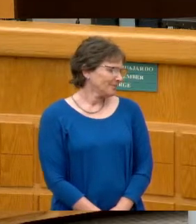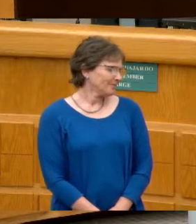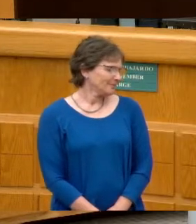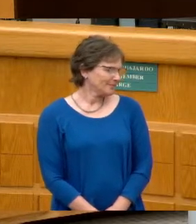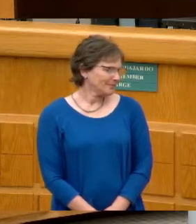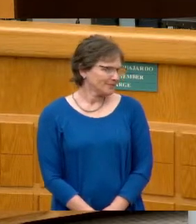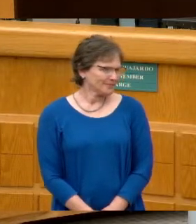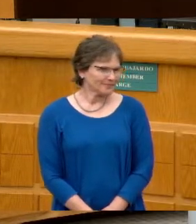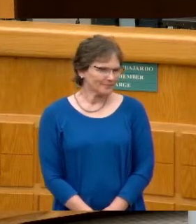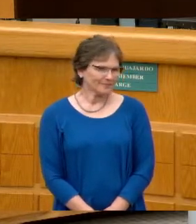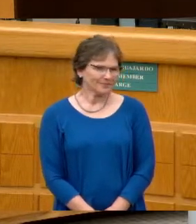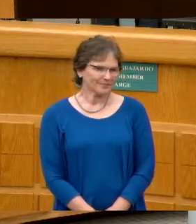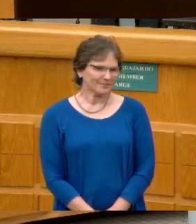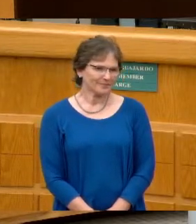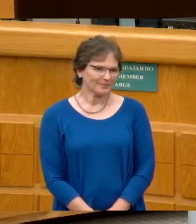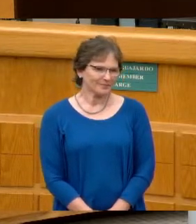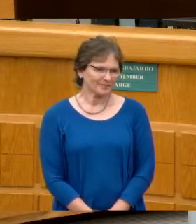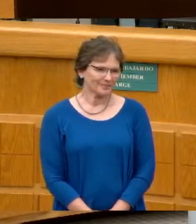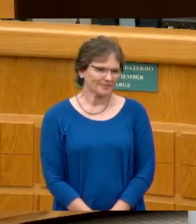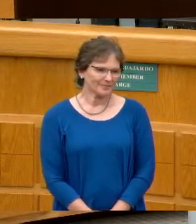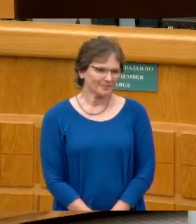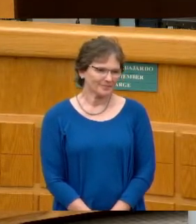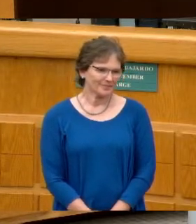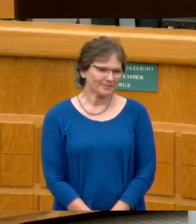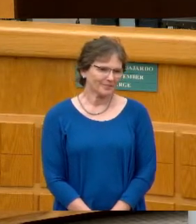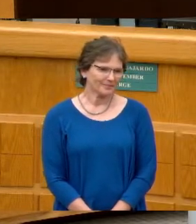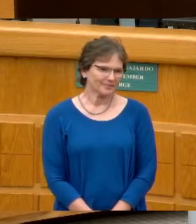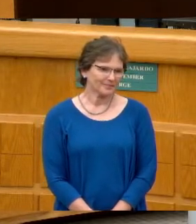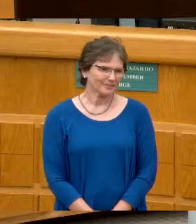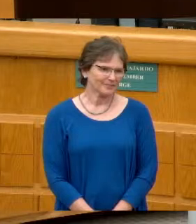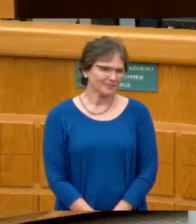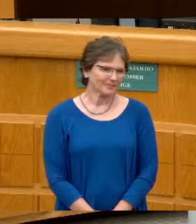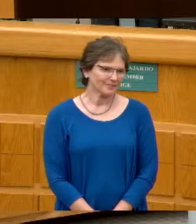Afortunadamente, no nos encontramos en el paso de la tormenta, pero existen las condiciones para